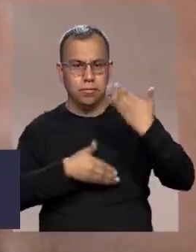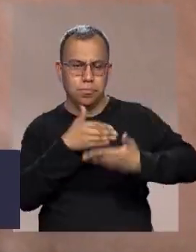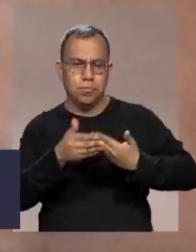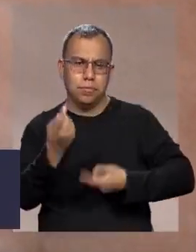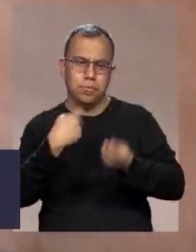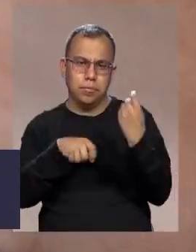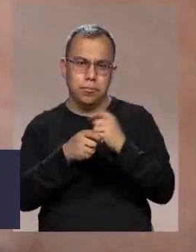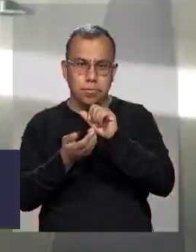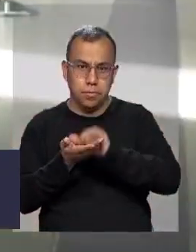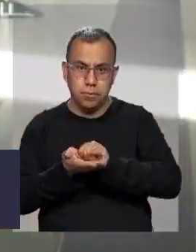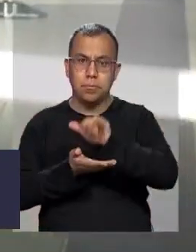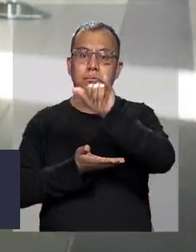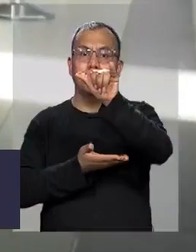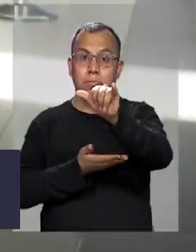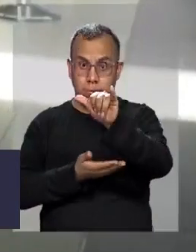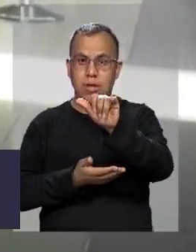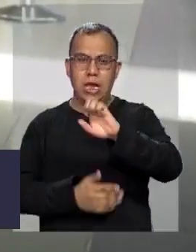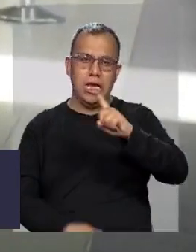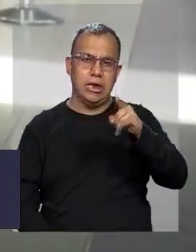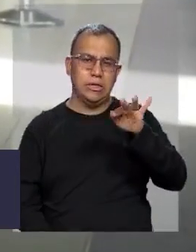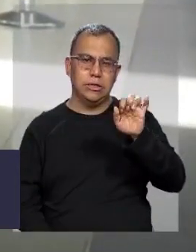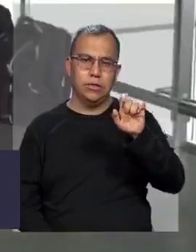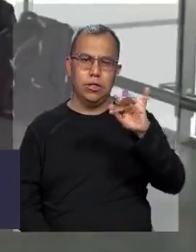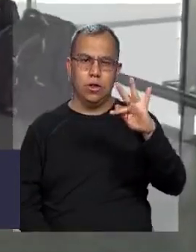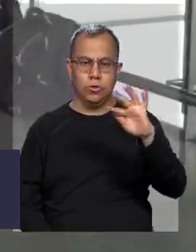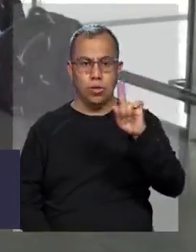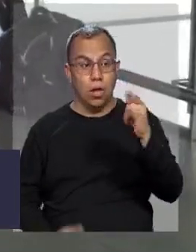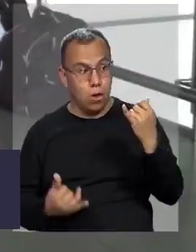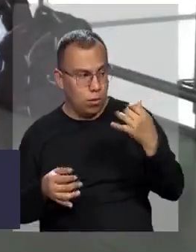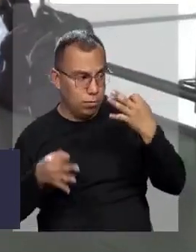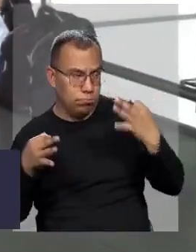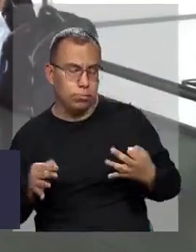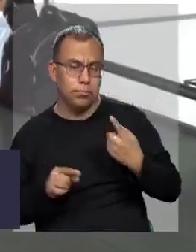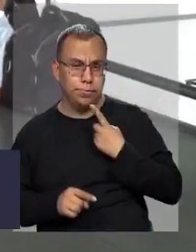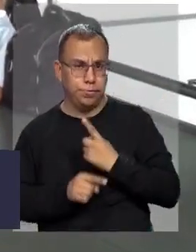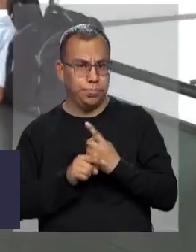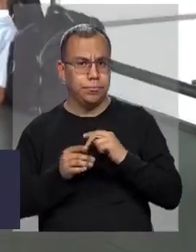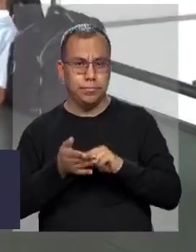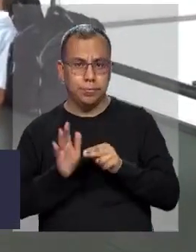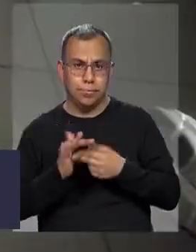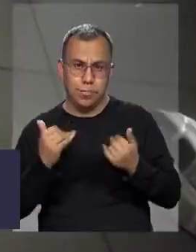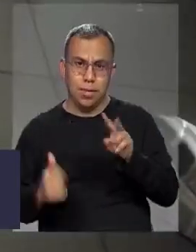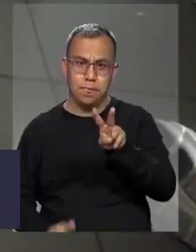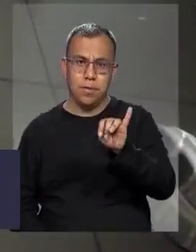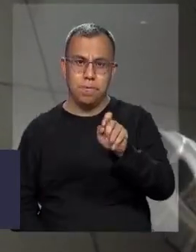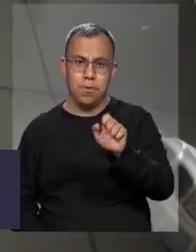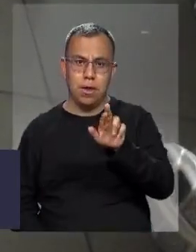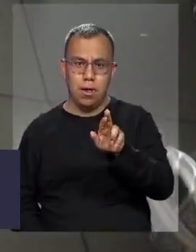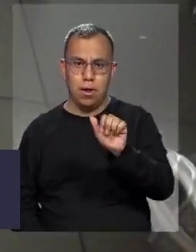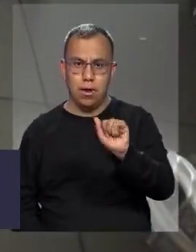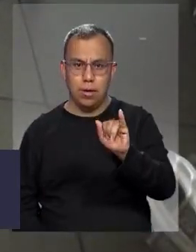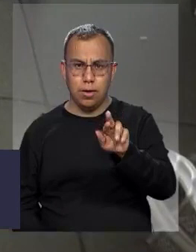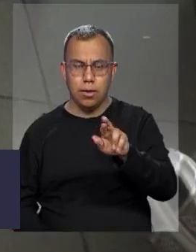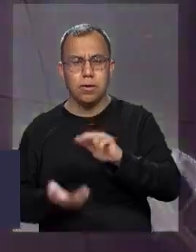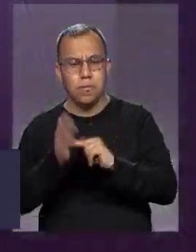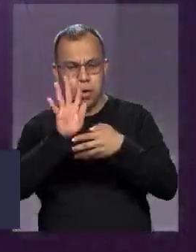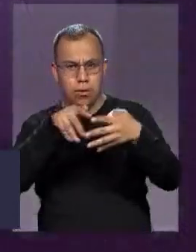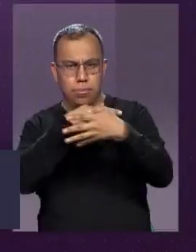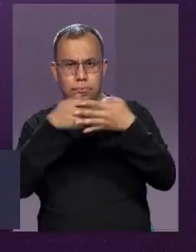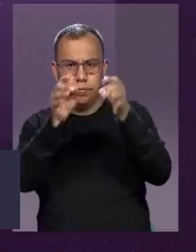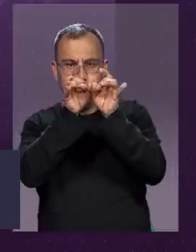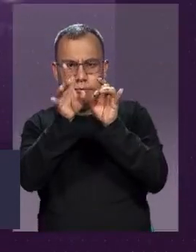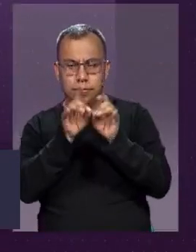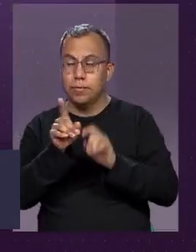mercado aéreo y la entrega de slots, colocaron una alternativa más eficiente, lo que permite que Viva pueda organizar itinerarios.